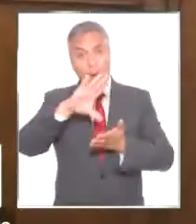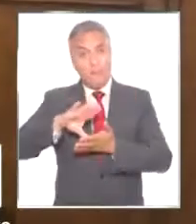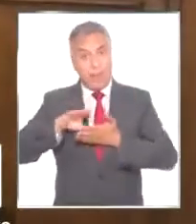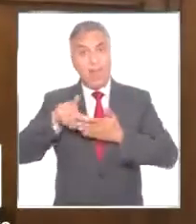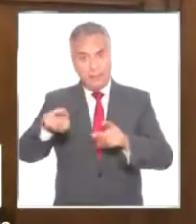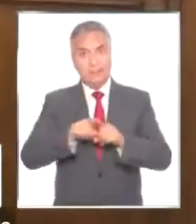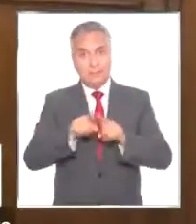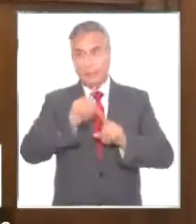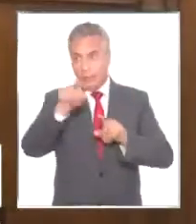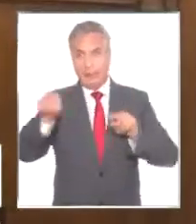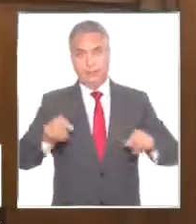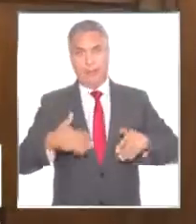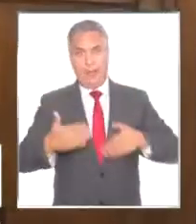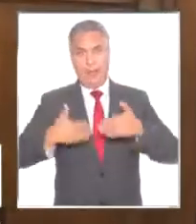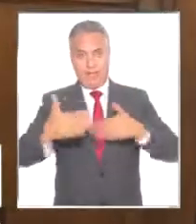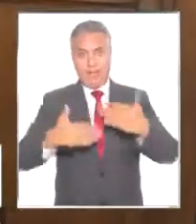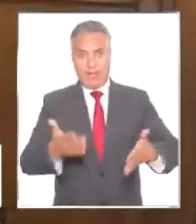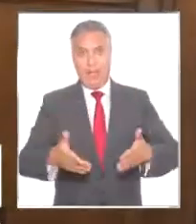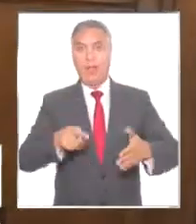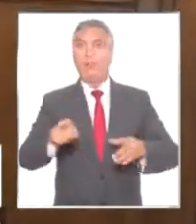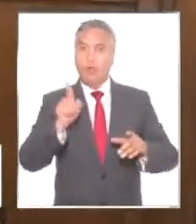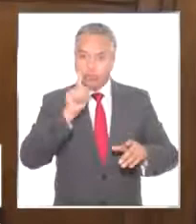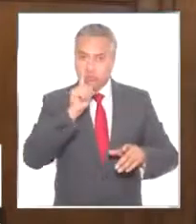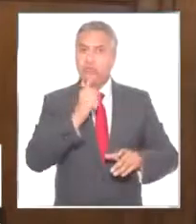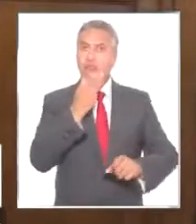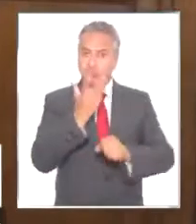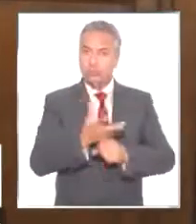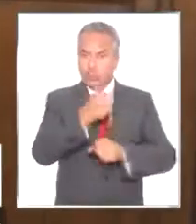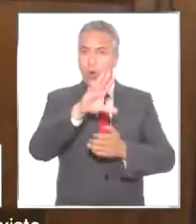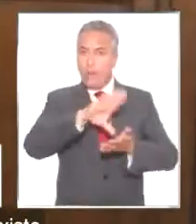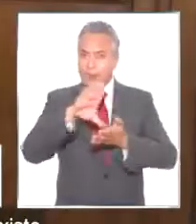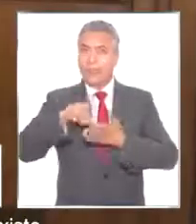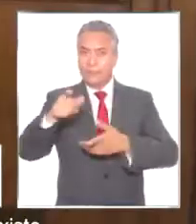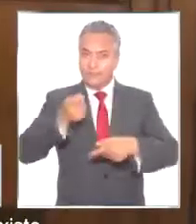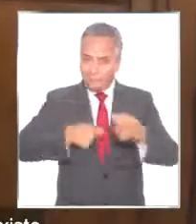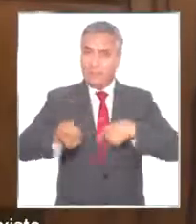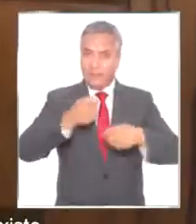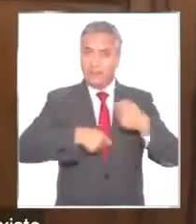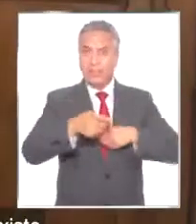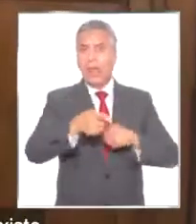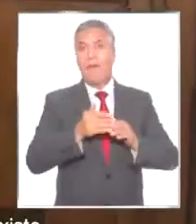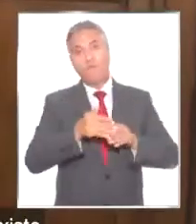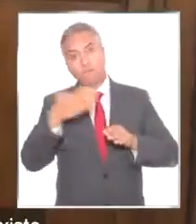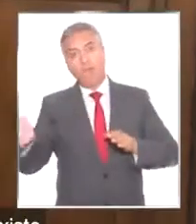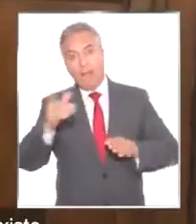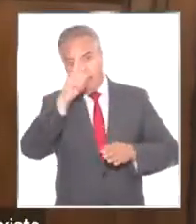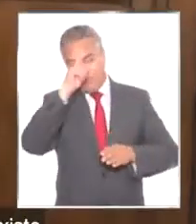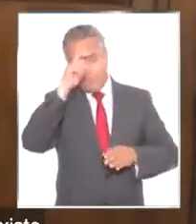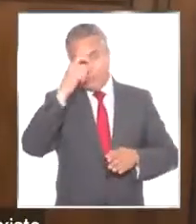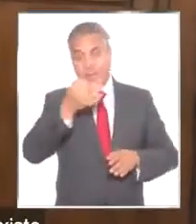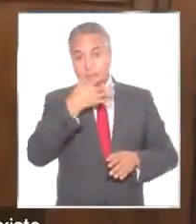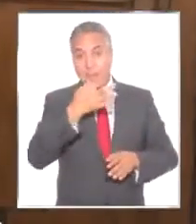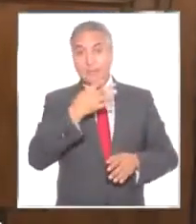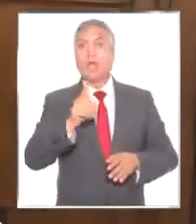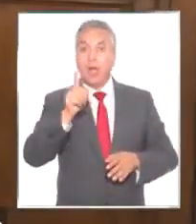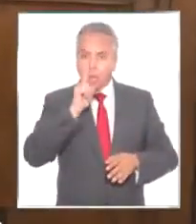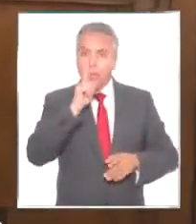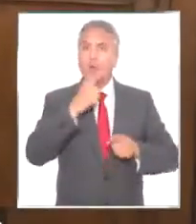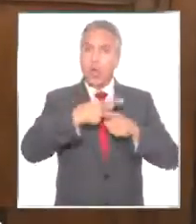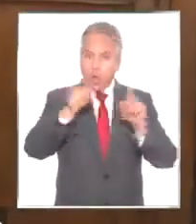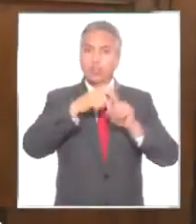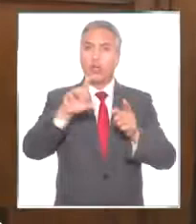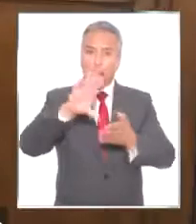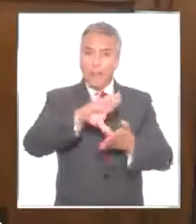que han avanzado en esta política. Tal como existen muchos países que venden fármacos fuera de la farmacia, existe otra multitud